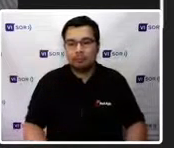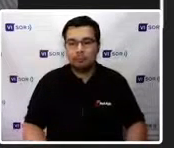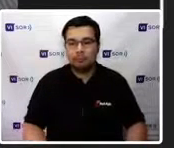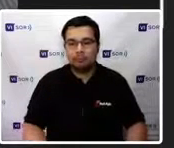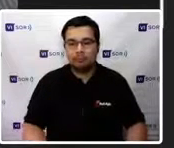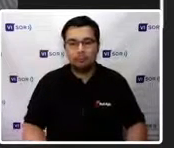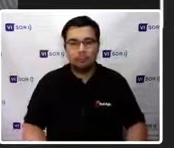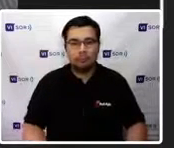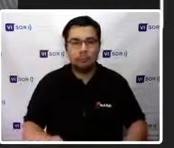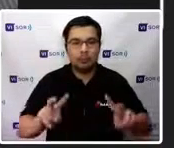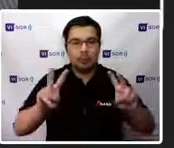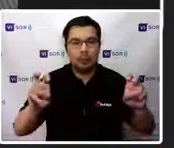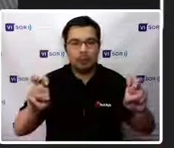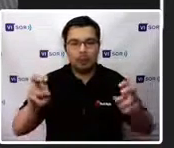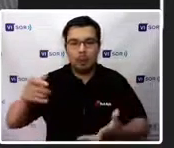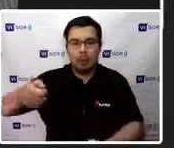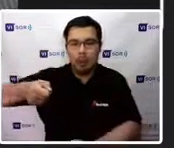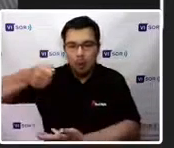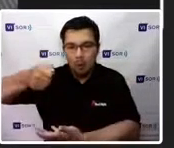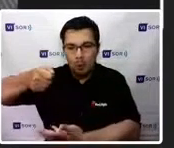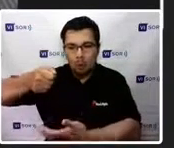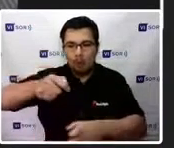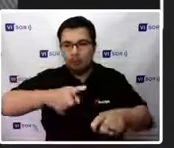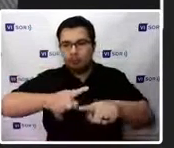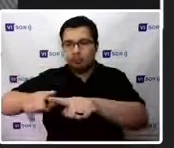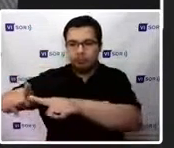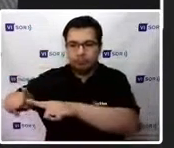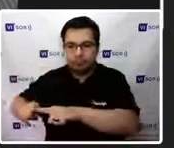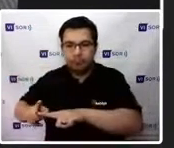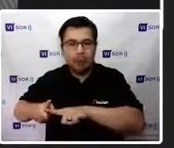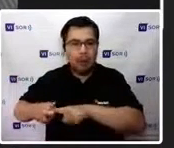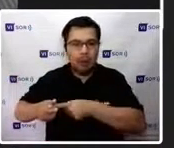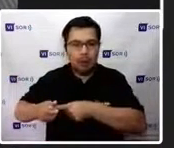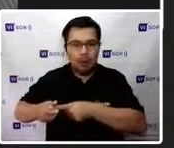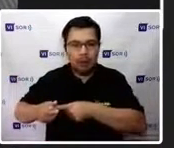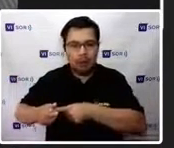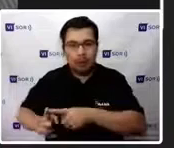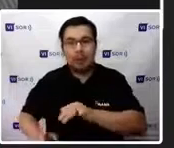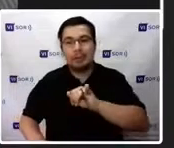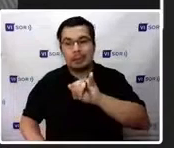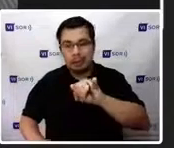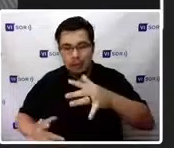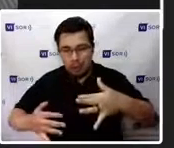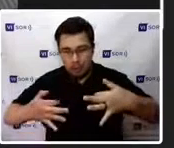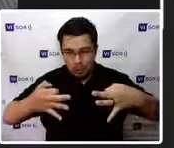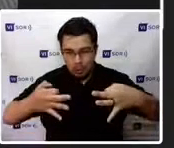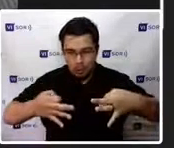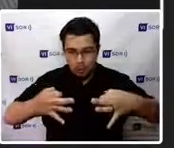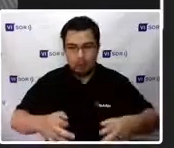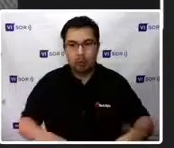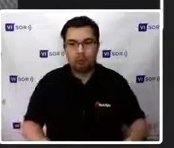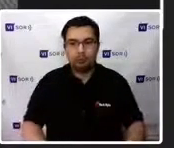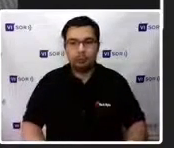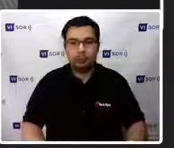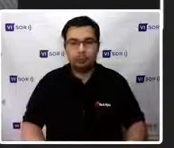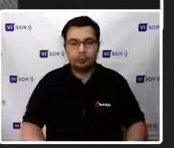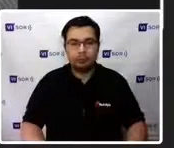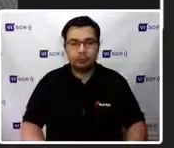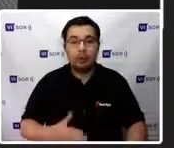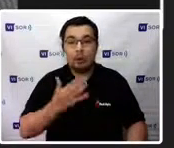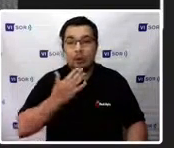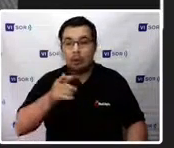dando. Sí, justamente tenía apuntado eso, Valentina, te agradezco la pregunta y también complementame, Juan, si tú quieres, por favor, o también